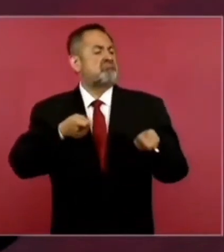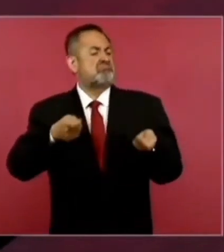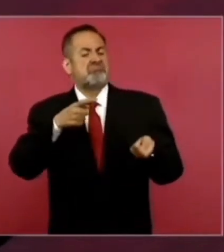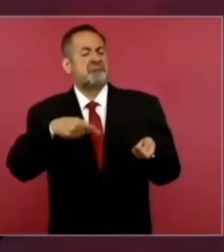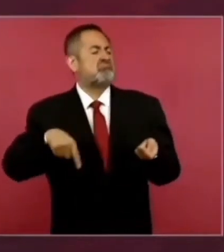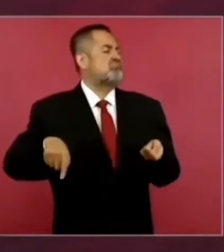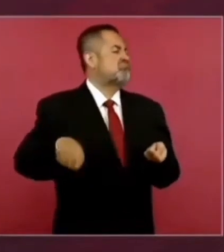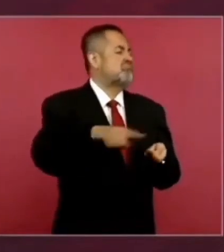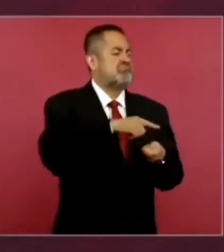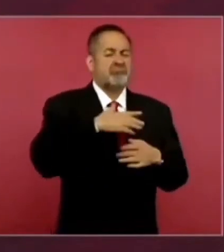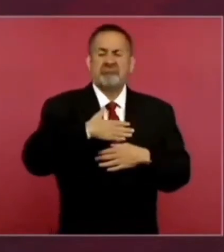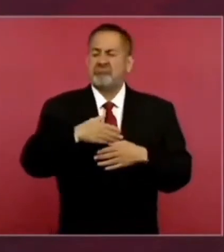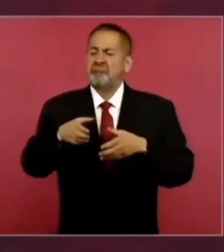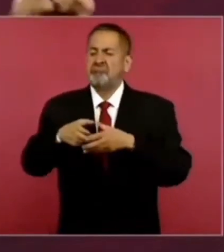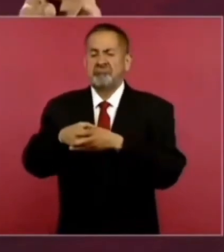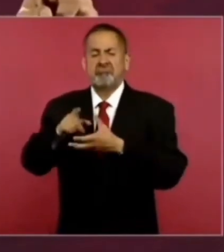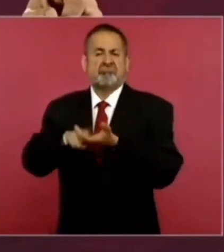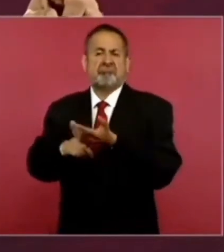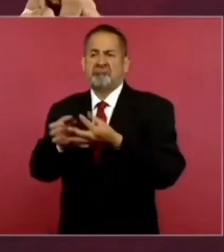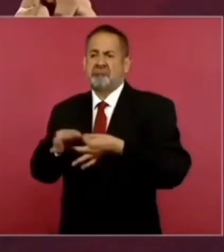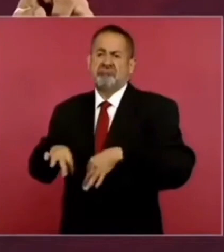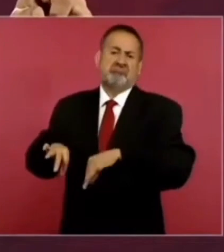que los